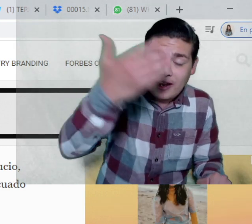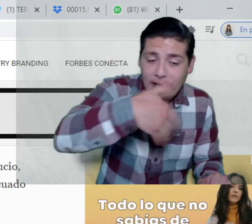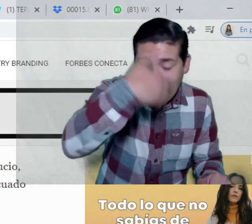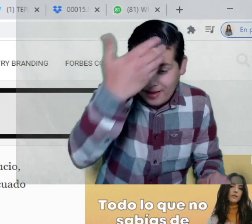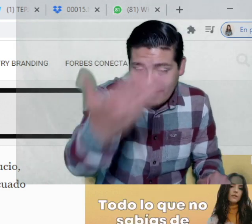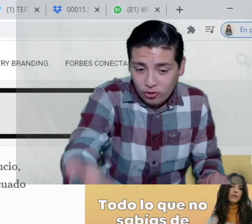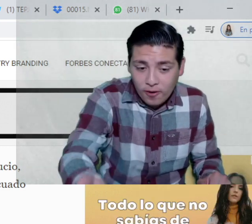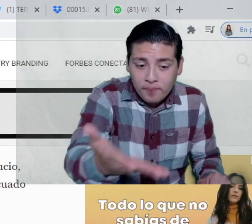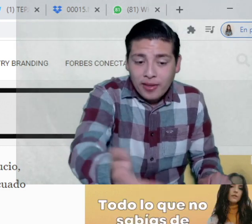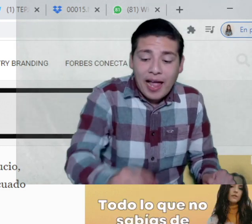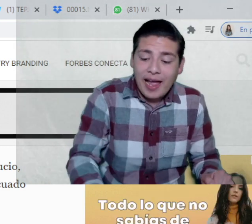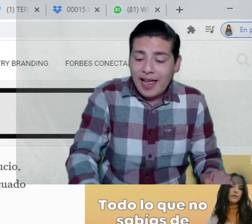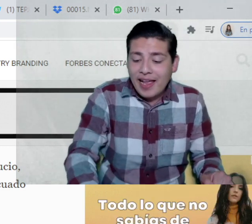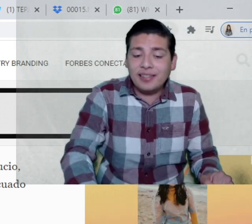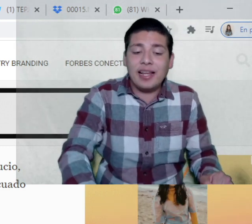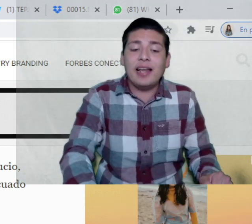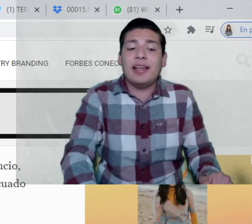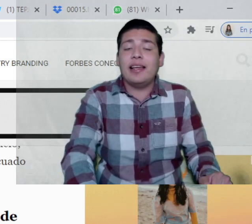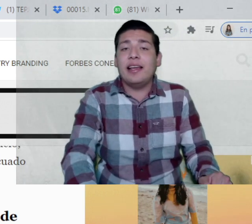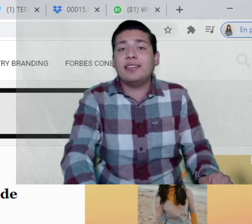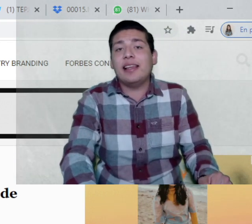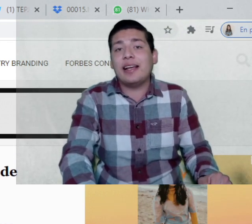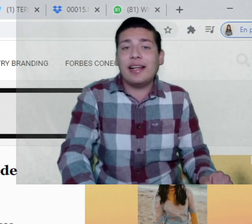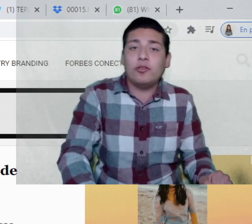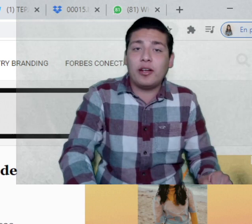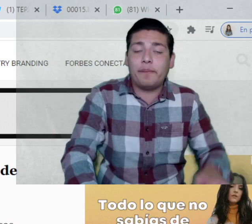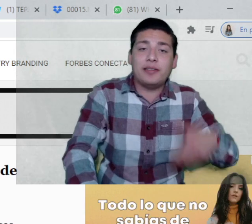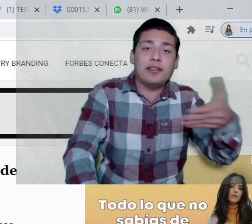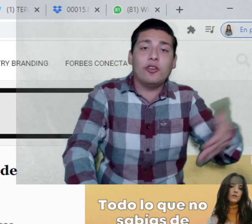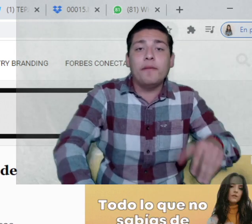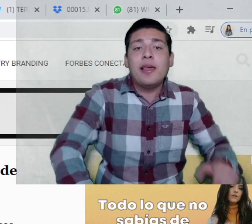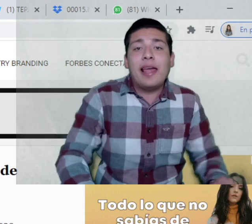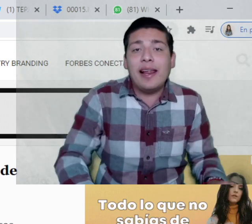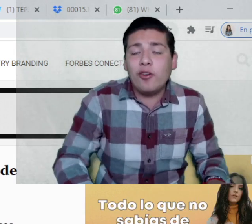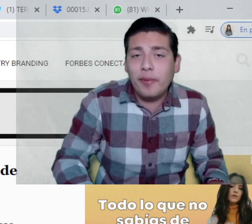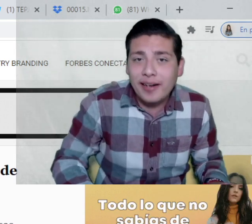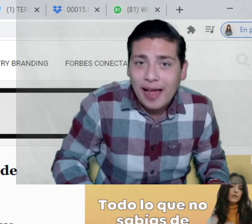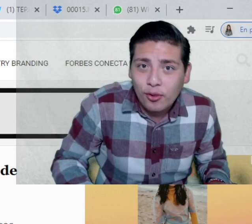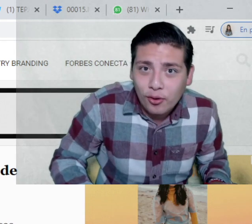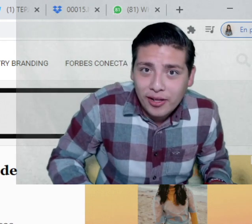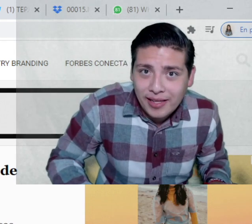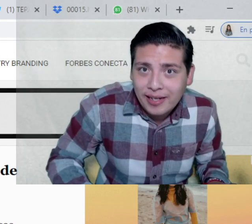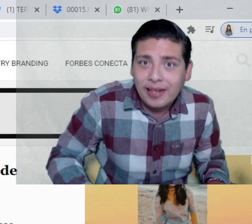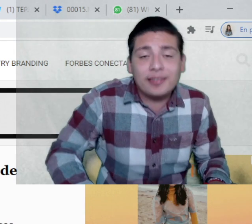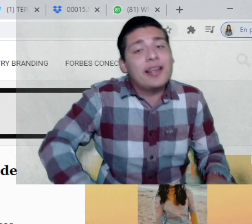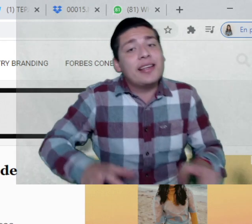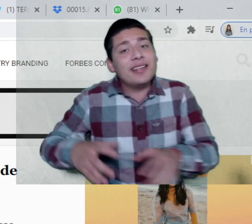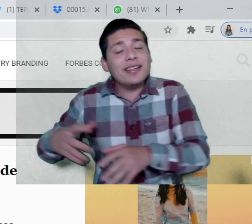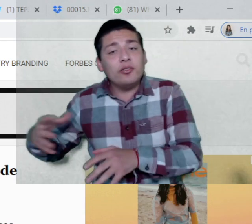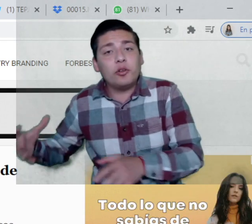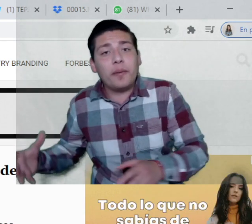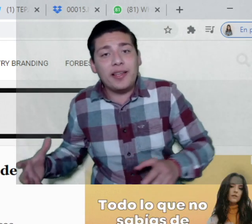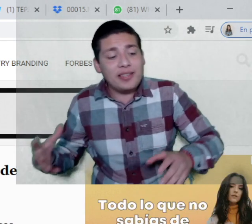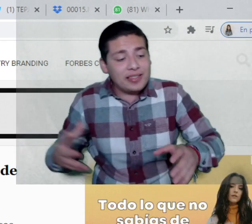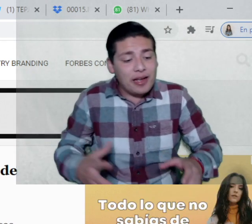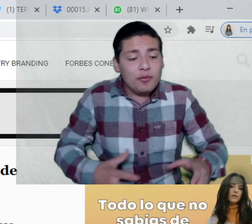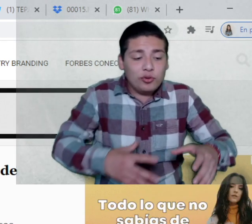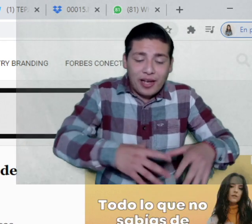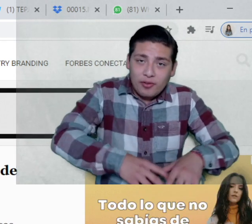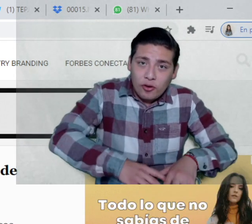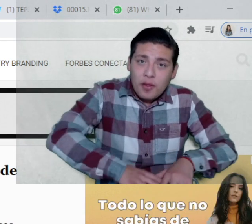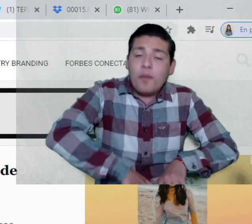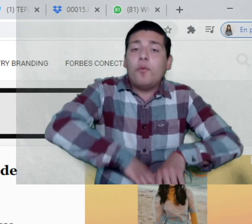se adelantó a este decreto que presentó el gobernador de Texas. Y es que nuestro país ya